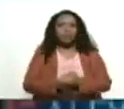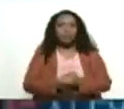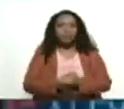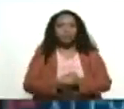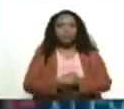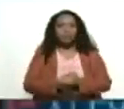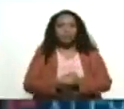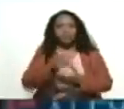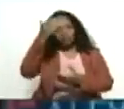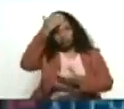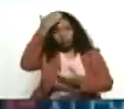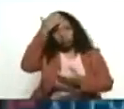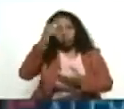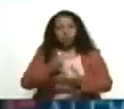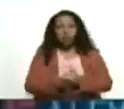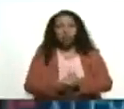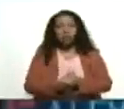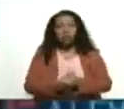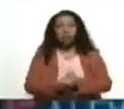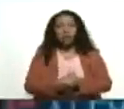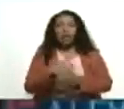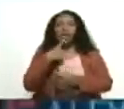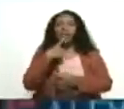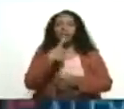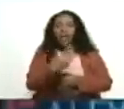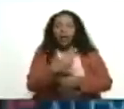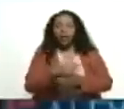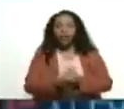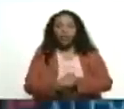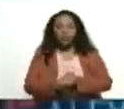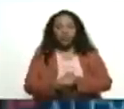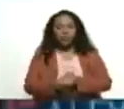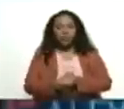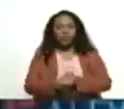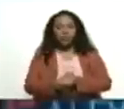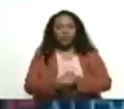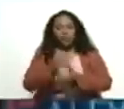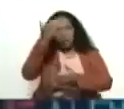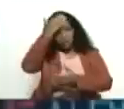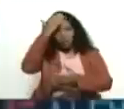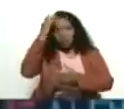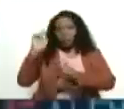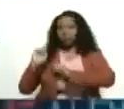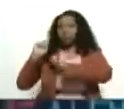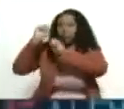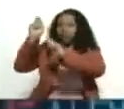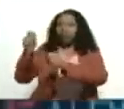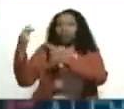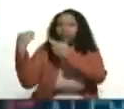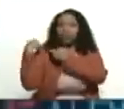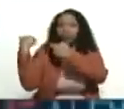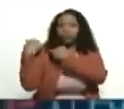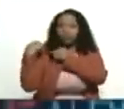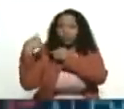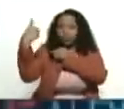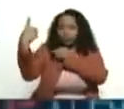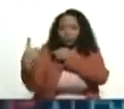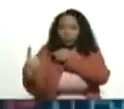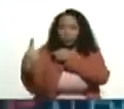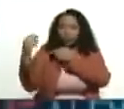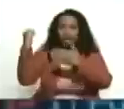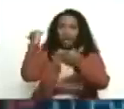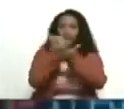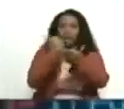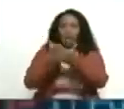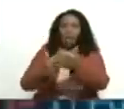Donald Trump denominó, Donald Trump comisionó a un responsable de masacres en